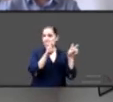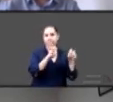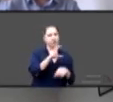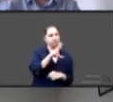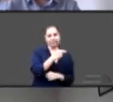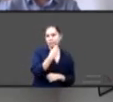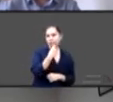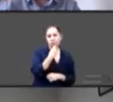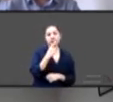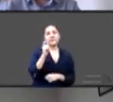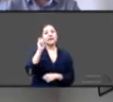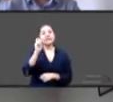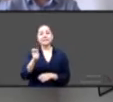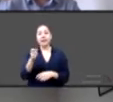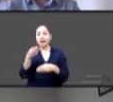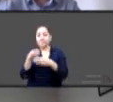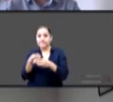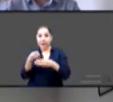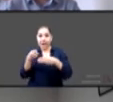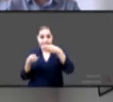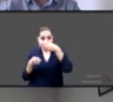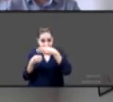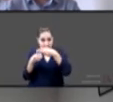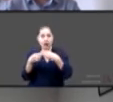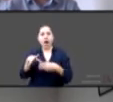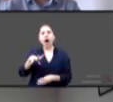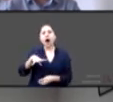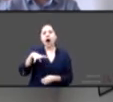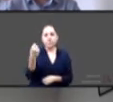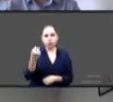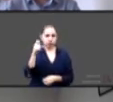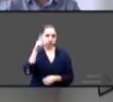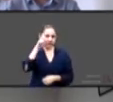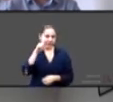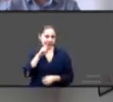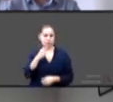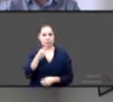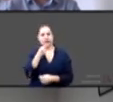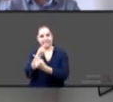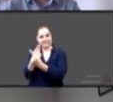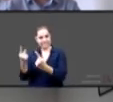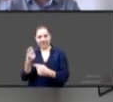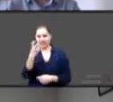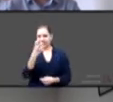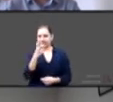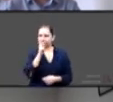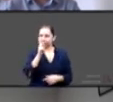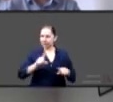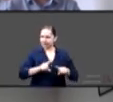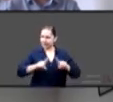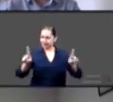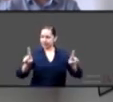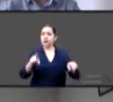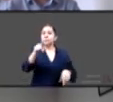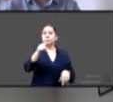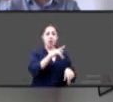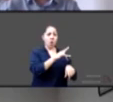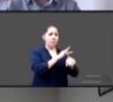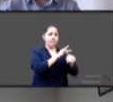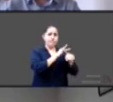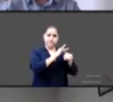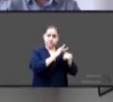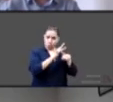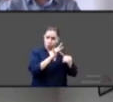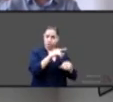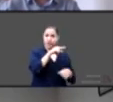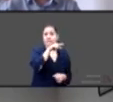sexual infantil. ¿Por qué? Cuando nosotros hablamos de pornografía y hablamos de un tipo de pornografía de adultos, nosotros sabemos que hay algo implícito y es el consentimiento.